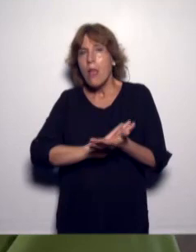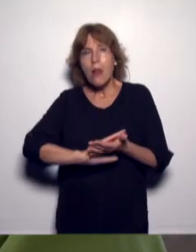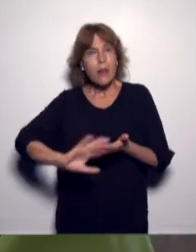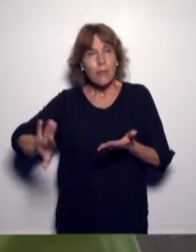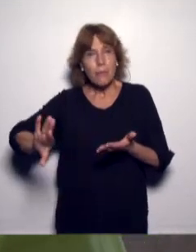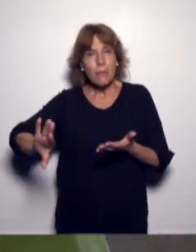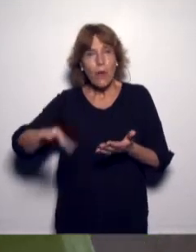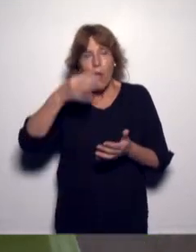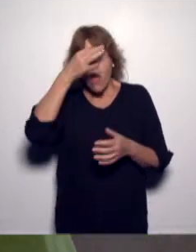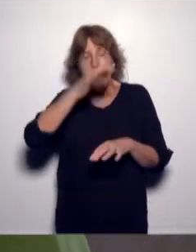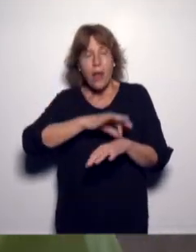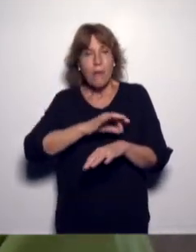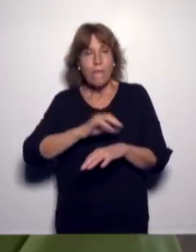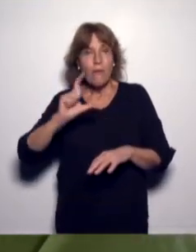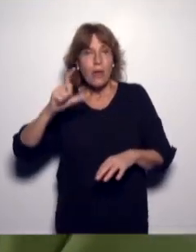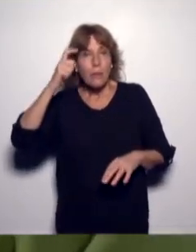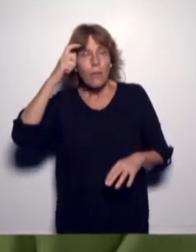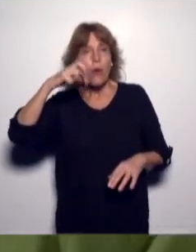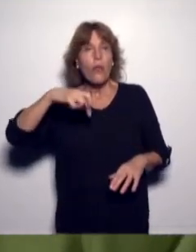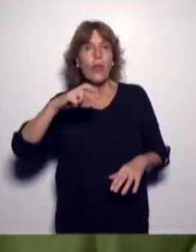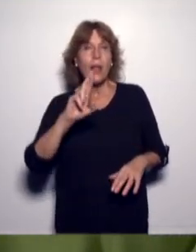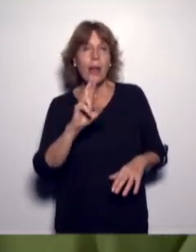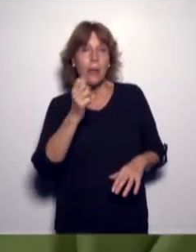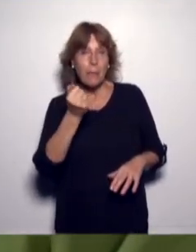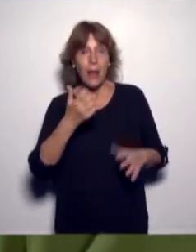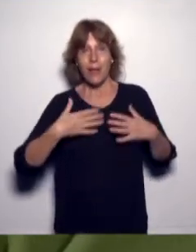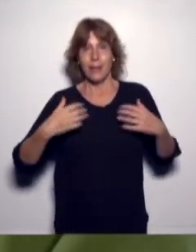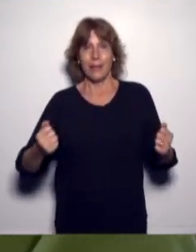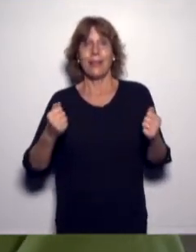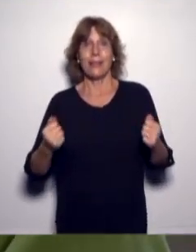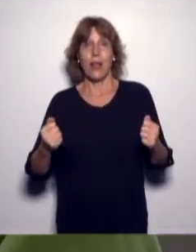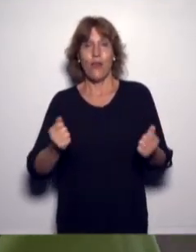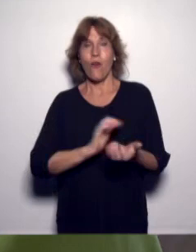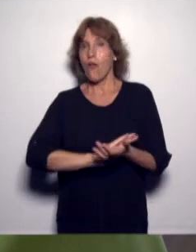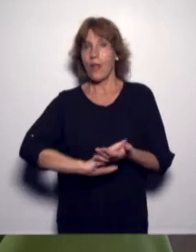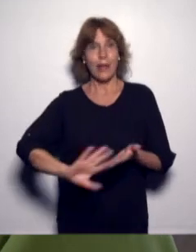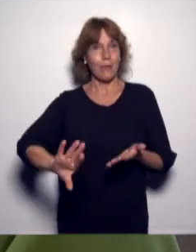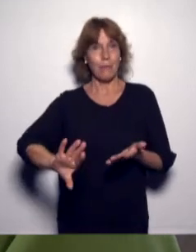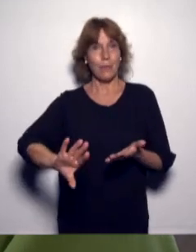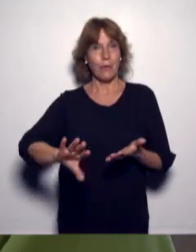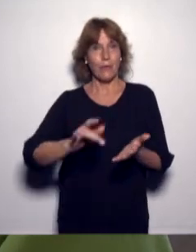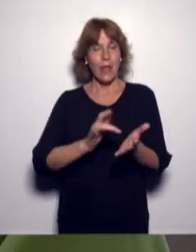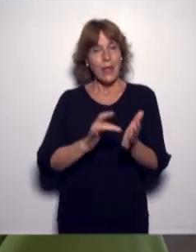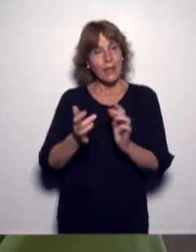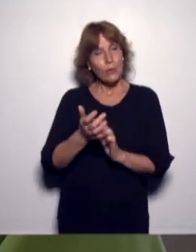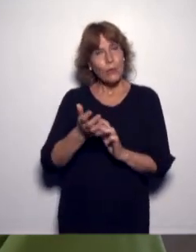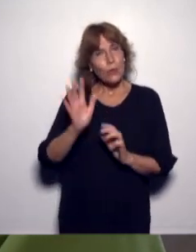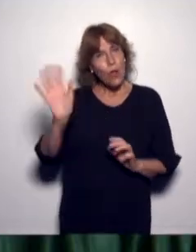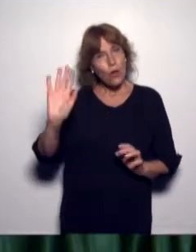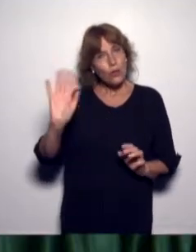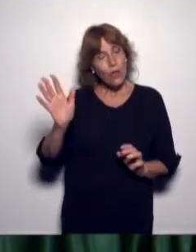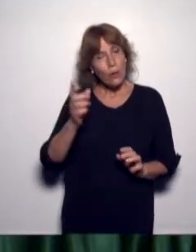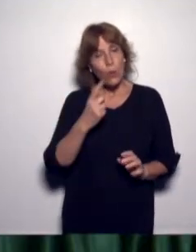lepra desapareció y quedó purificado. Jesús lo despidió, advirtiéndole